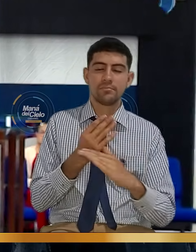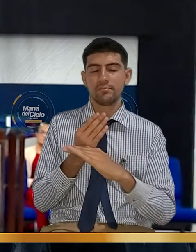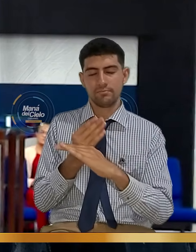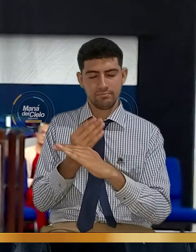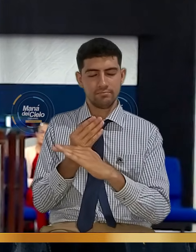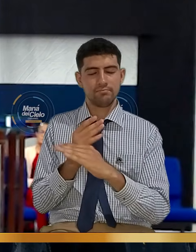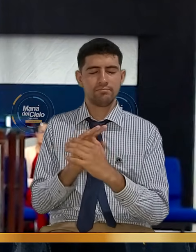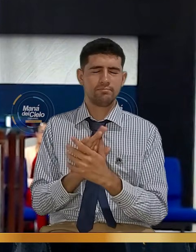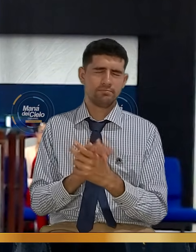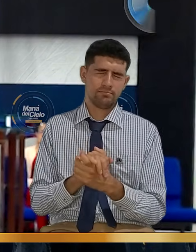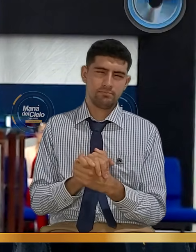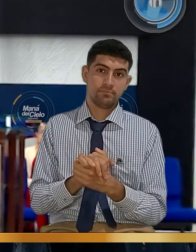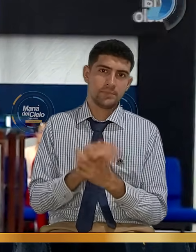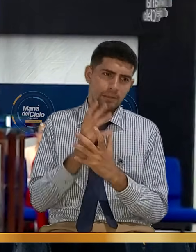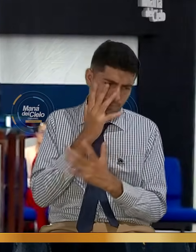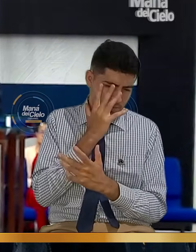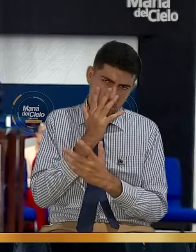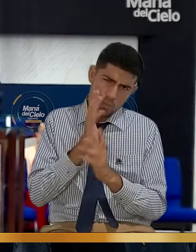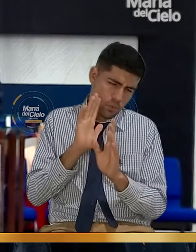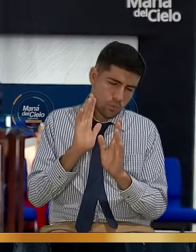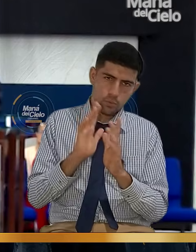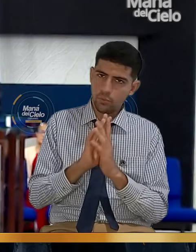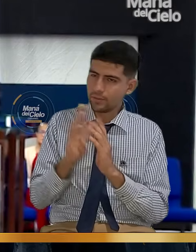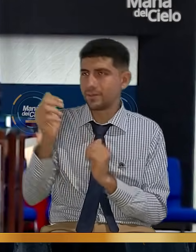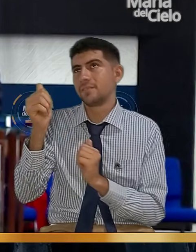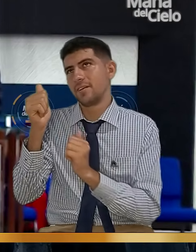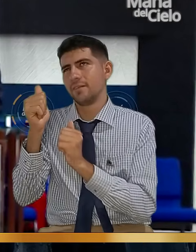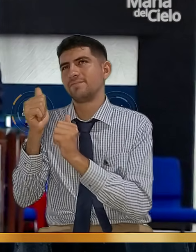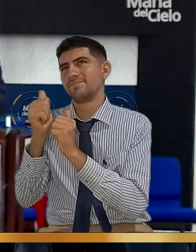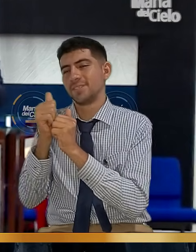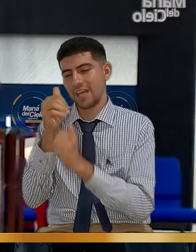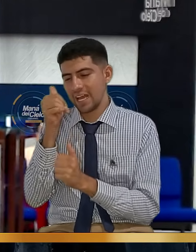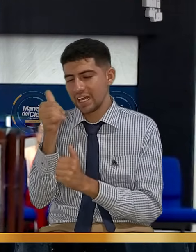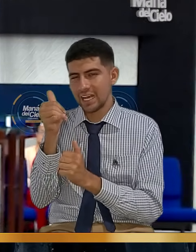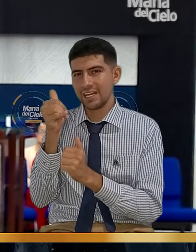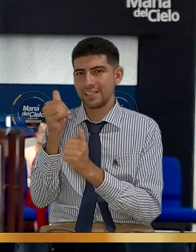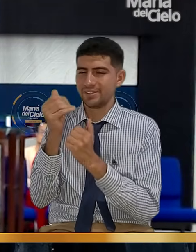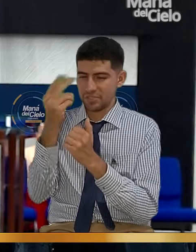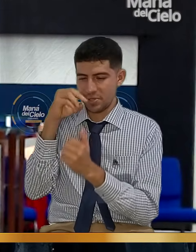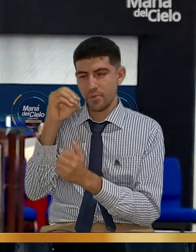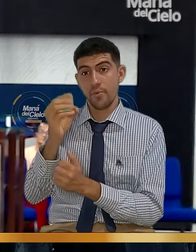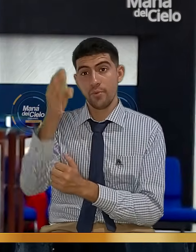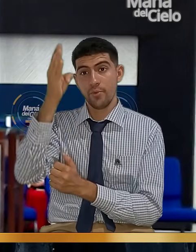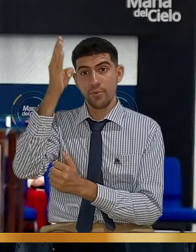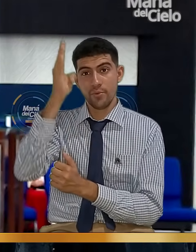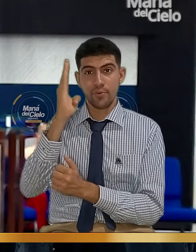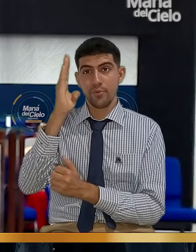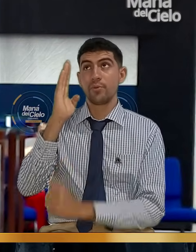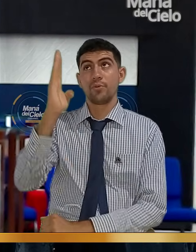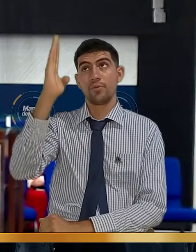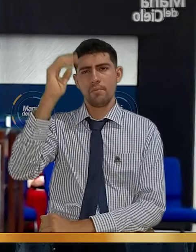yo en la charla? Que ellos son bienvenidos a la iglesia. Que no tengan pena de